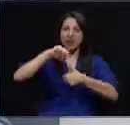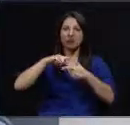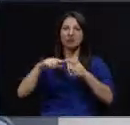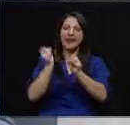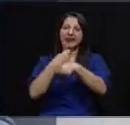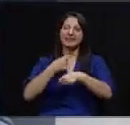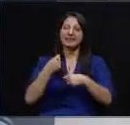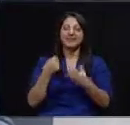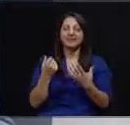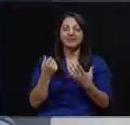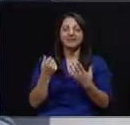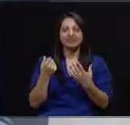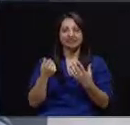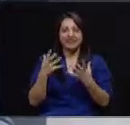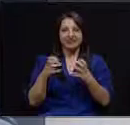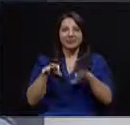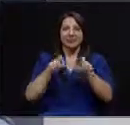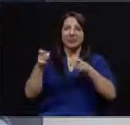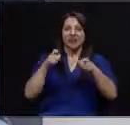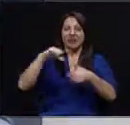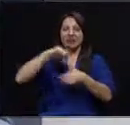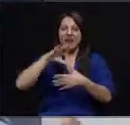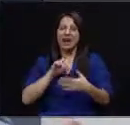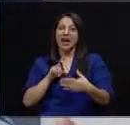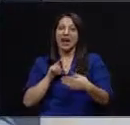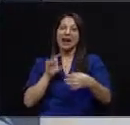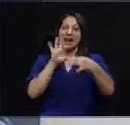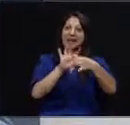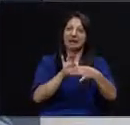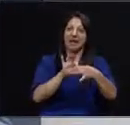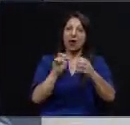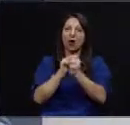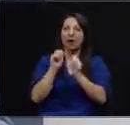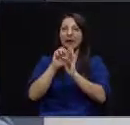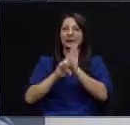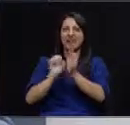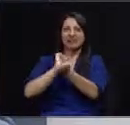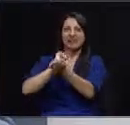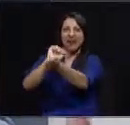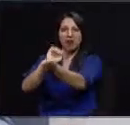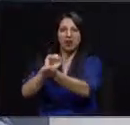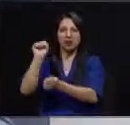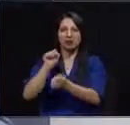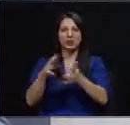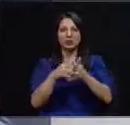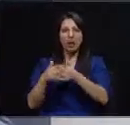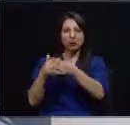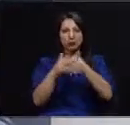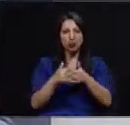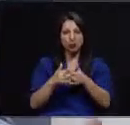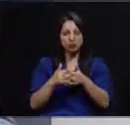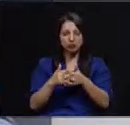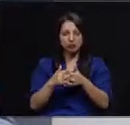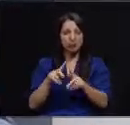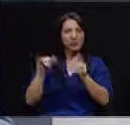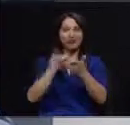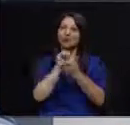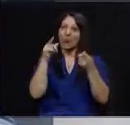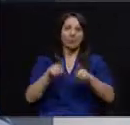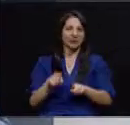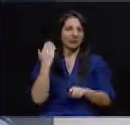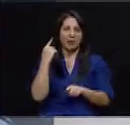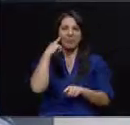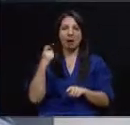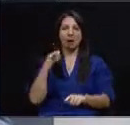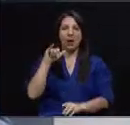hiciera un intento por dominar Centroamérica y anexarlo como un estado esclavista al sur de los Estados Unidos, cosa que no